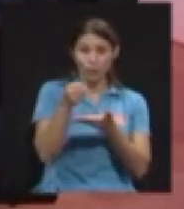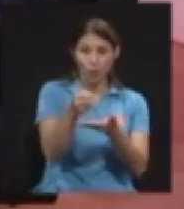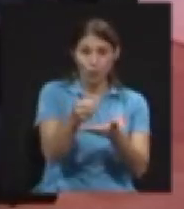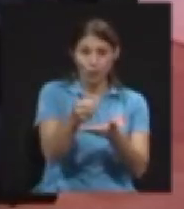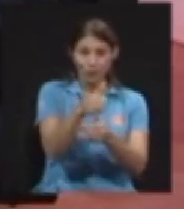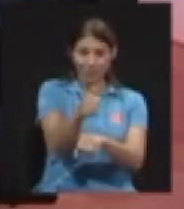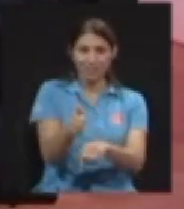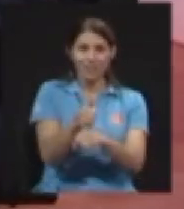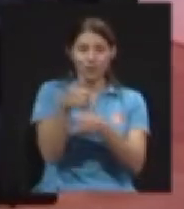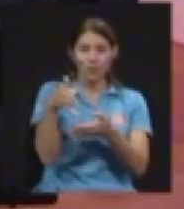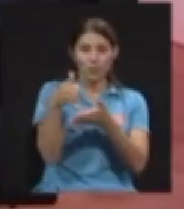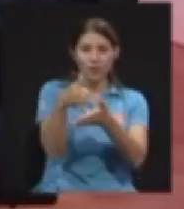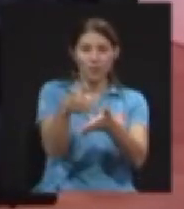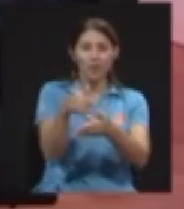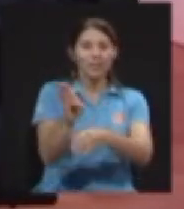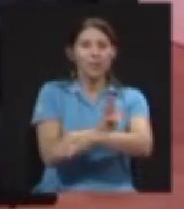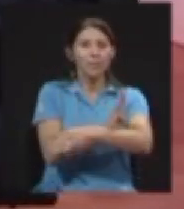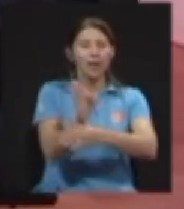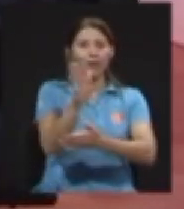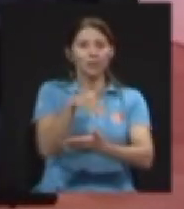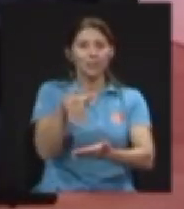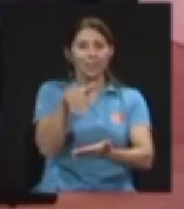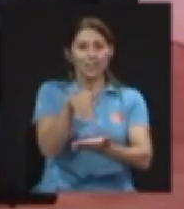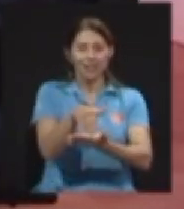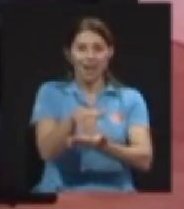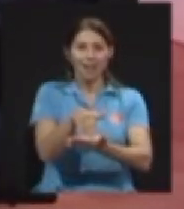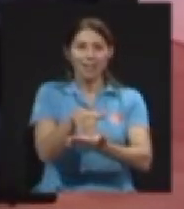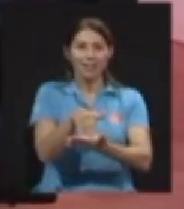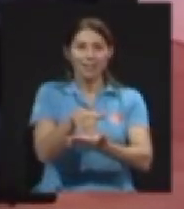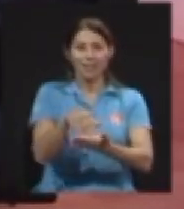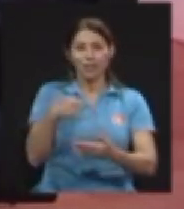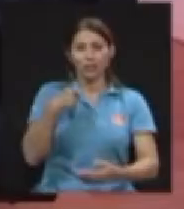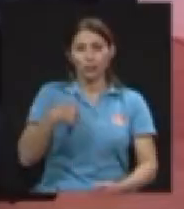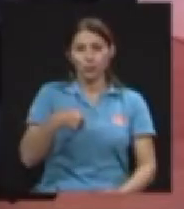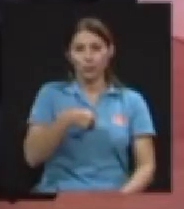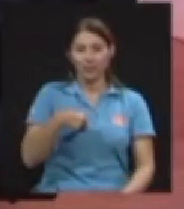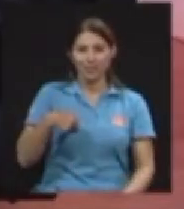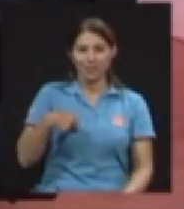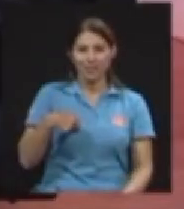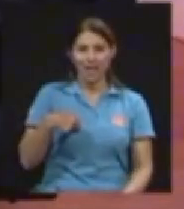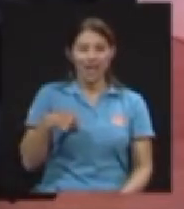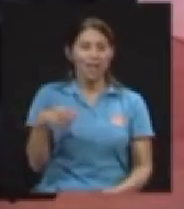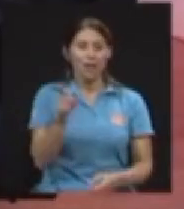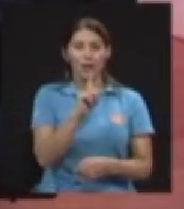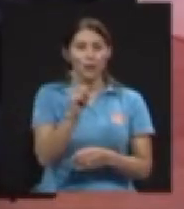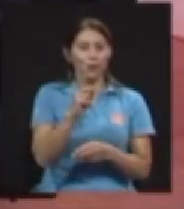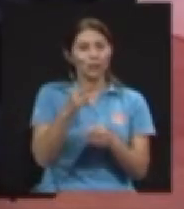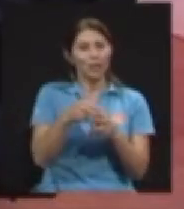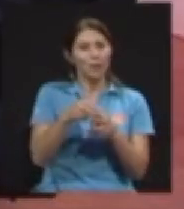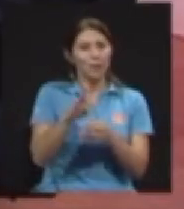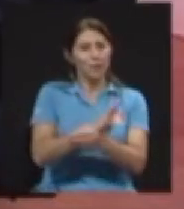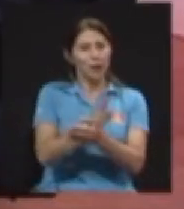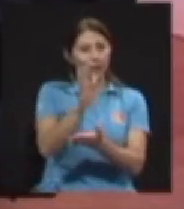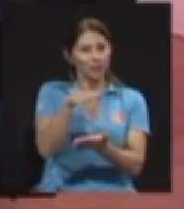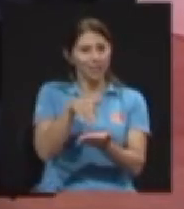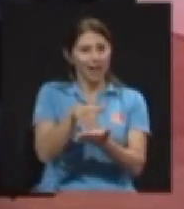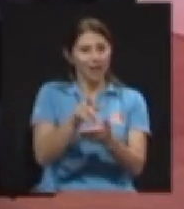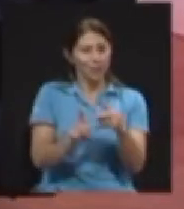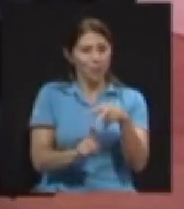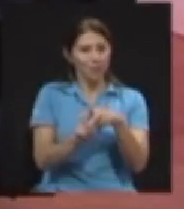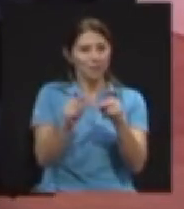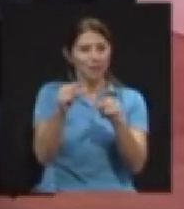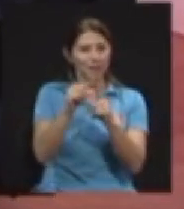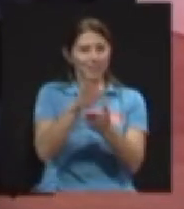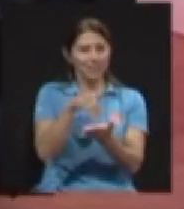de Suiza, que se llama Banco Suizo. No se llama Banco Central, no aparece la palabra, claro. Pero